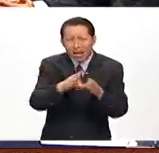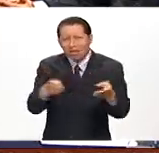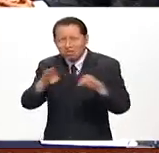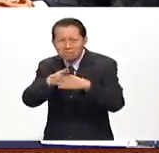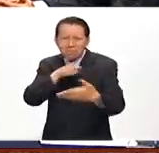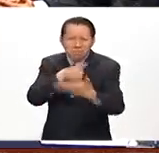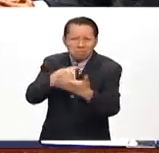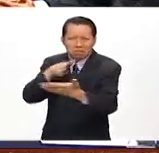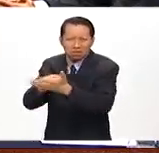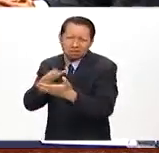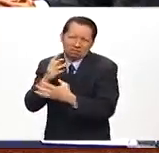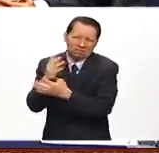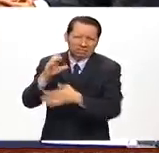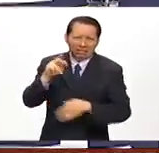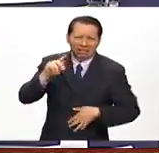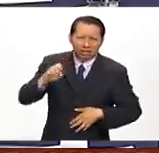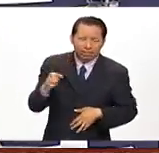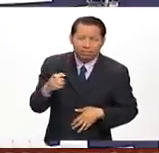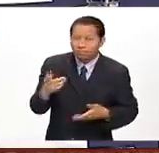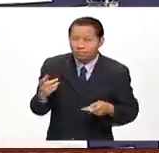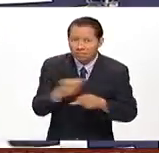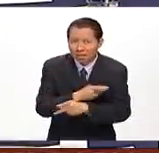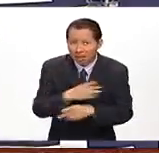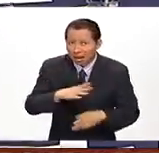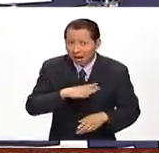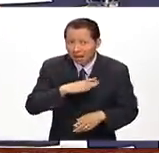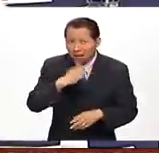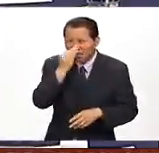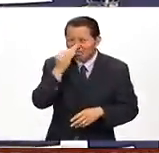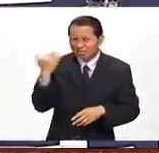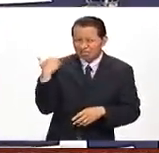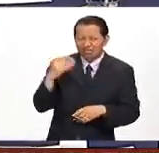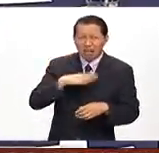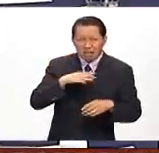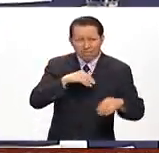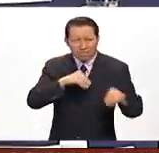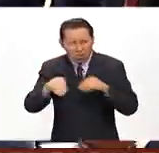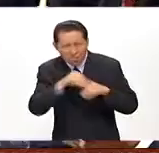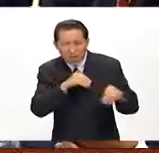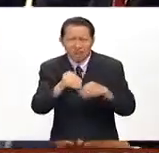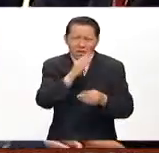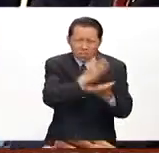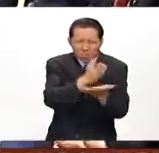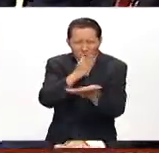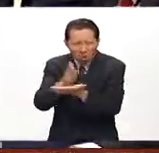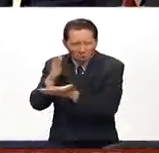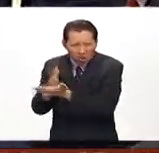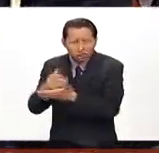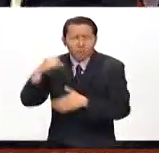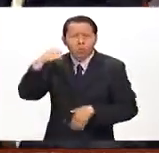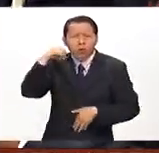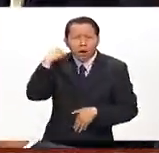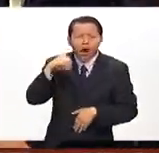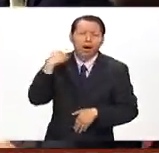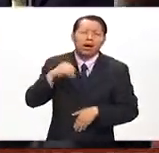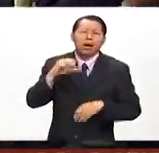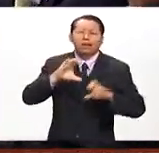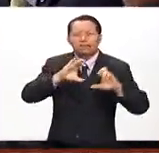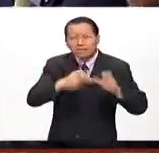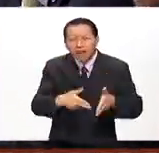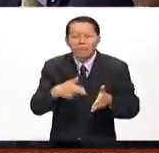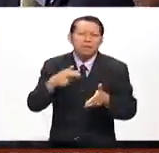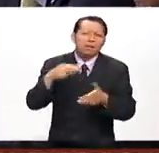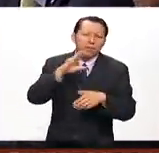entidades. De acuerdo con los denunciantes, los recientes bloqueos y movilizaciones, principalmente en Oaxaca, Chiapas y Guerrero y Michoacán,